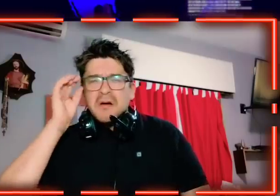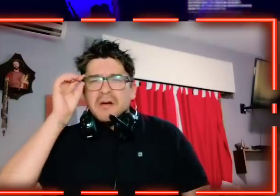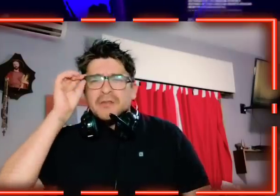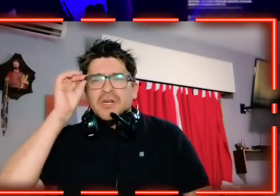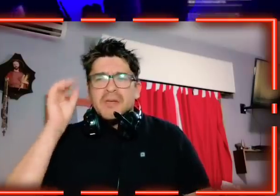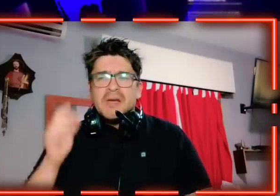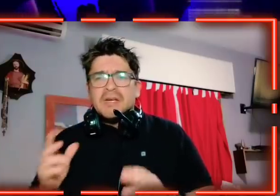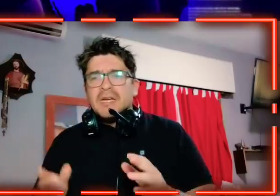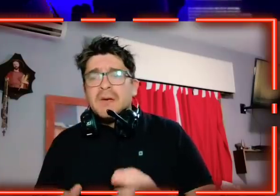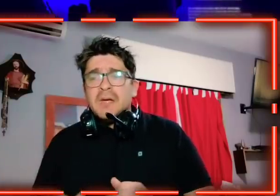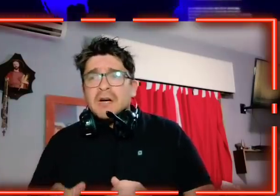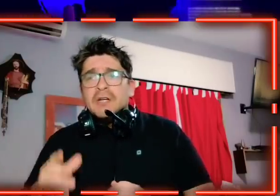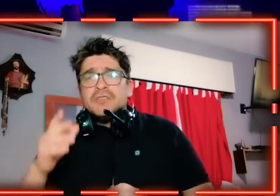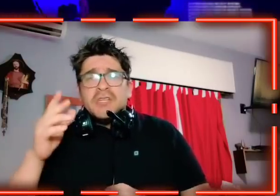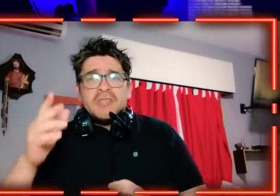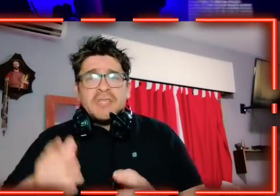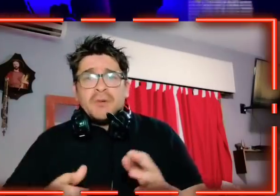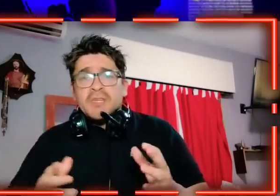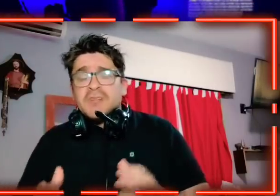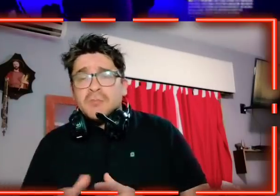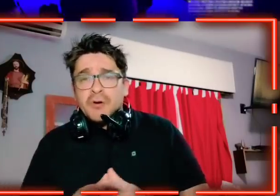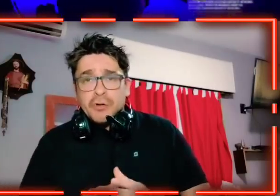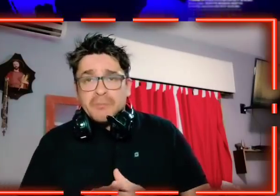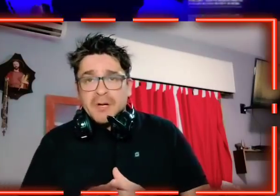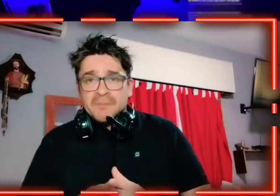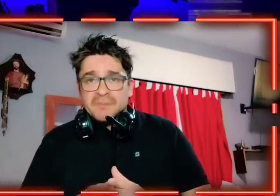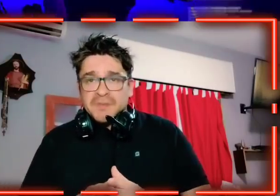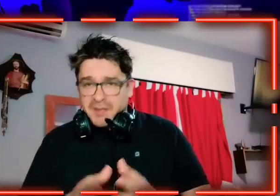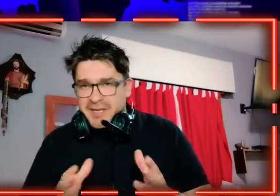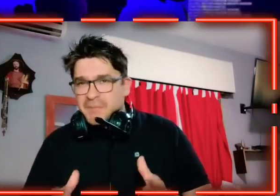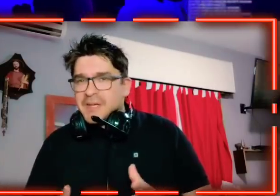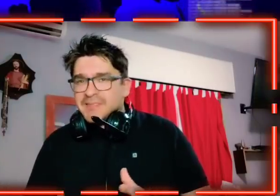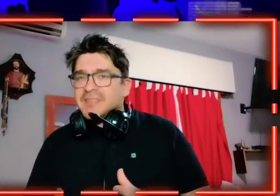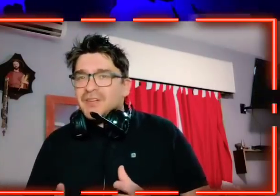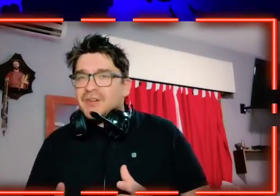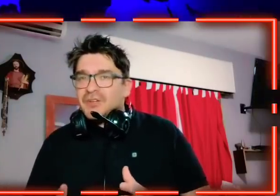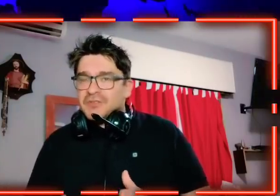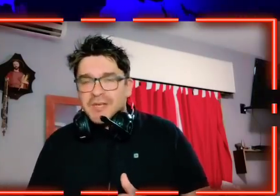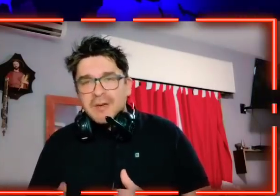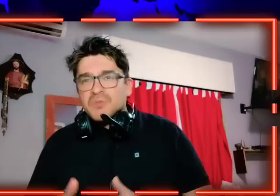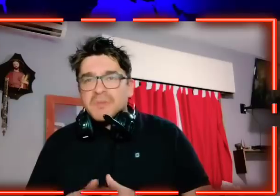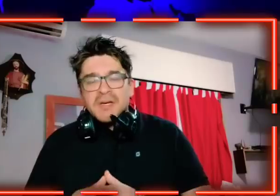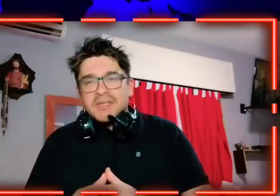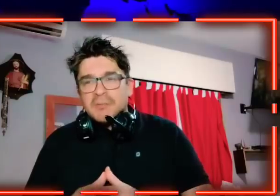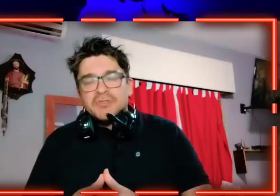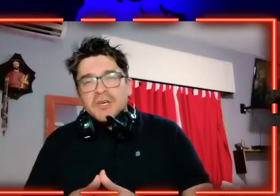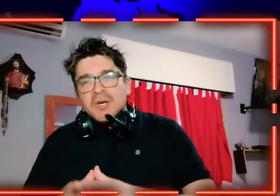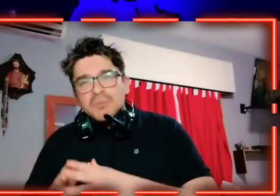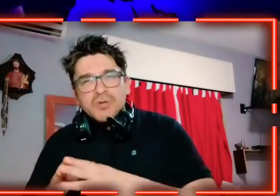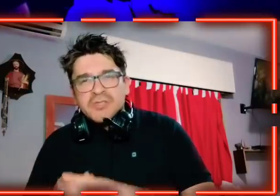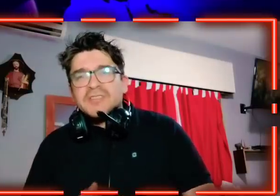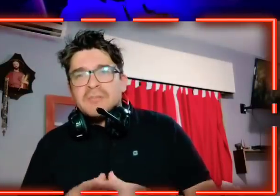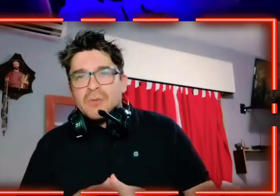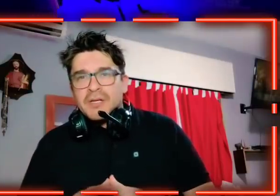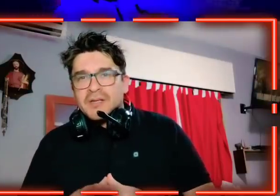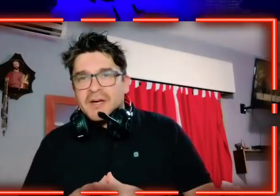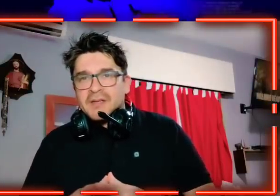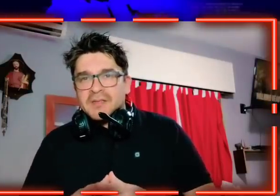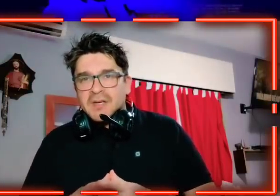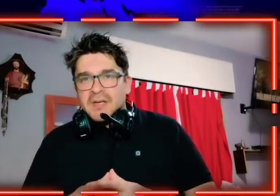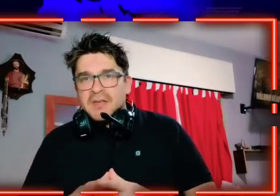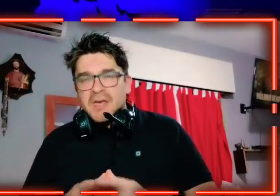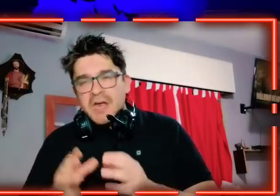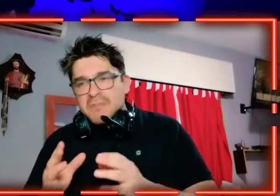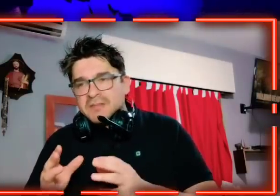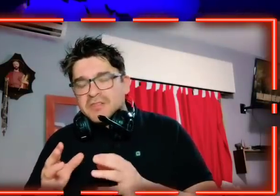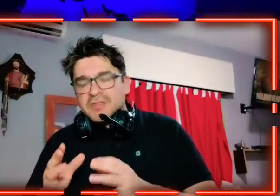algunos digan, no, Latinoamérica y el Caribe no tienen tanta potencia como Europa. Créanme que sí, loco, saben muy bien que tenemos muchísimas